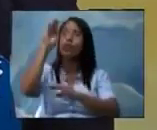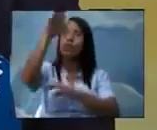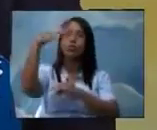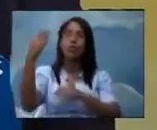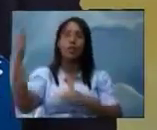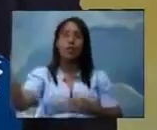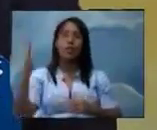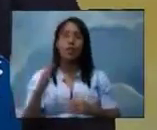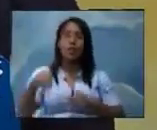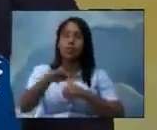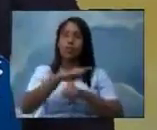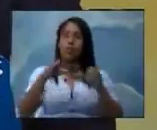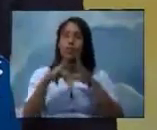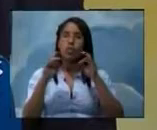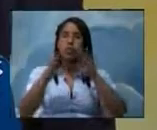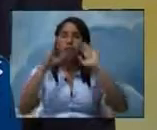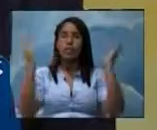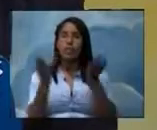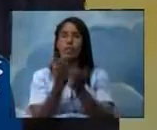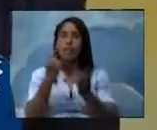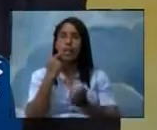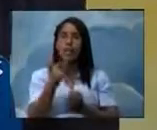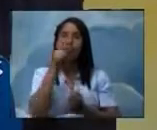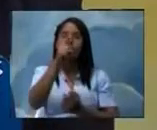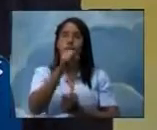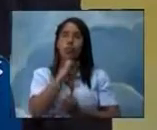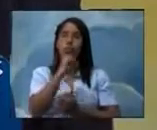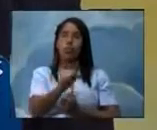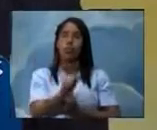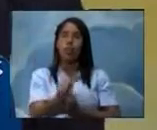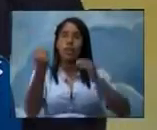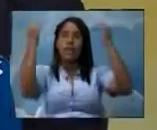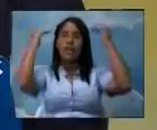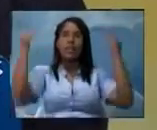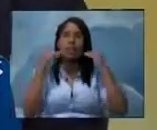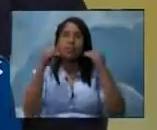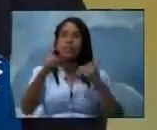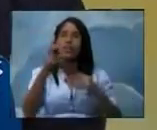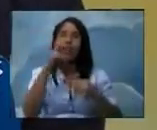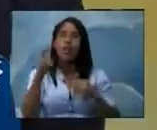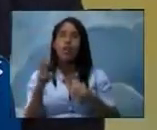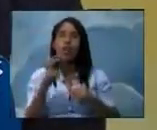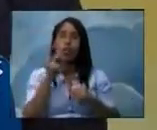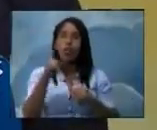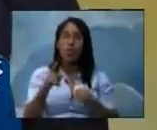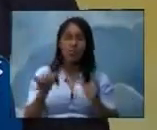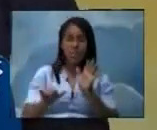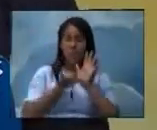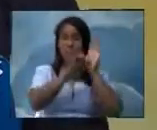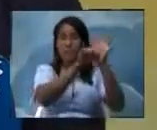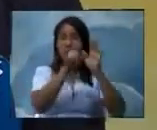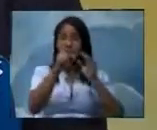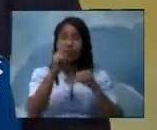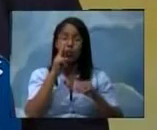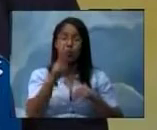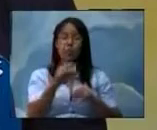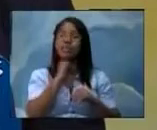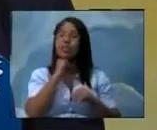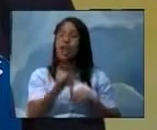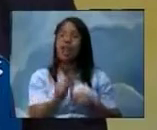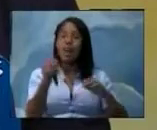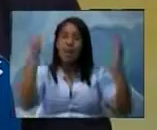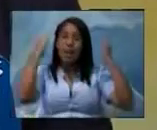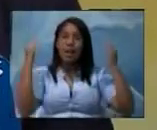que venían sobre la tierra. Y le dijo, tú eres el cabeza de oro. En esa imagen que tú viste,